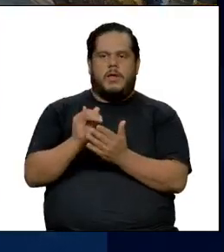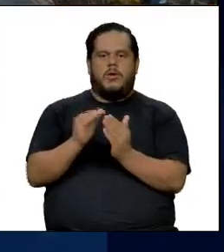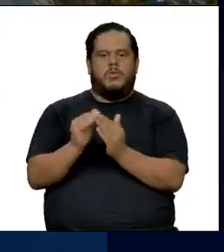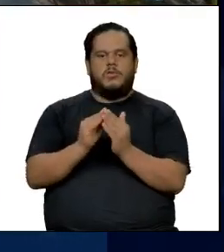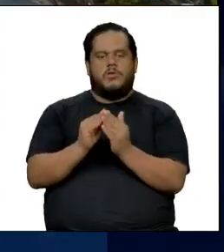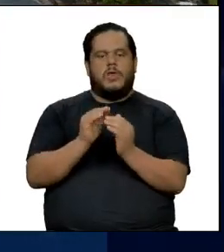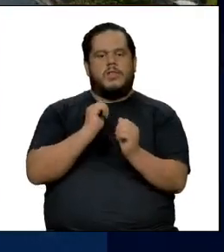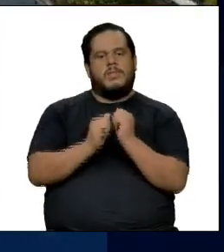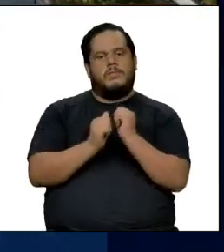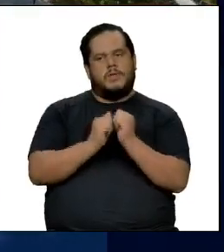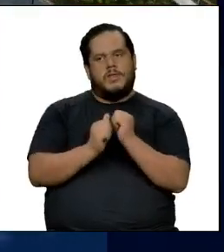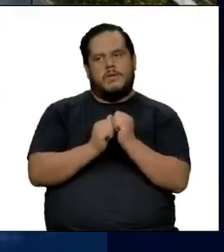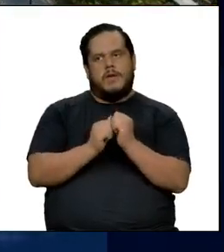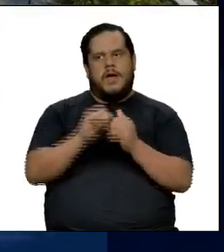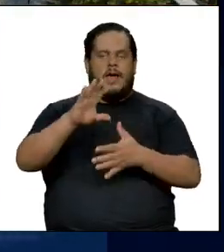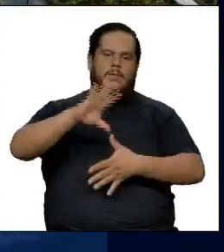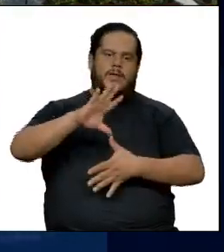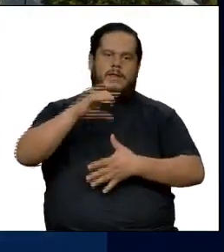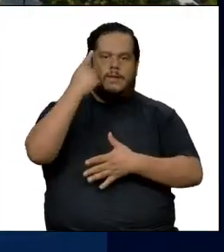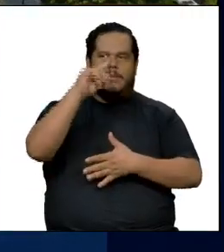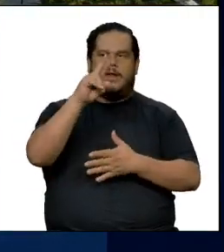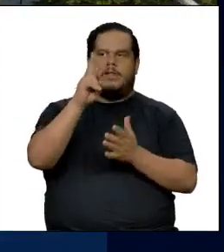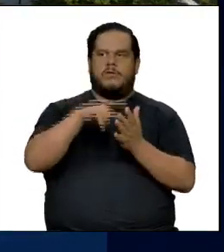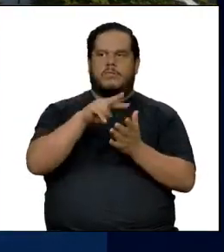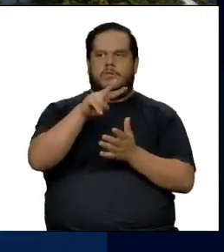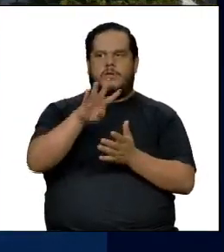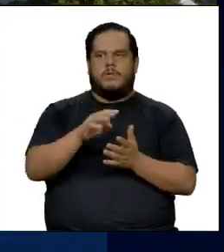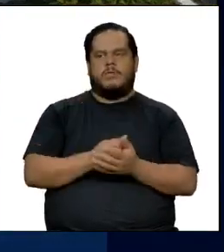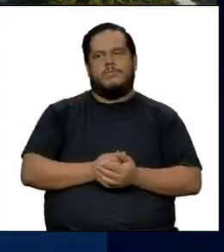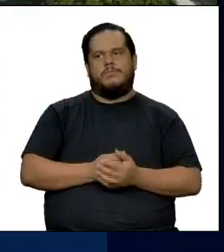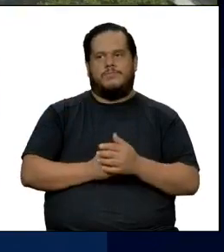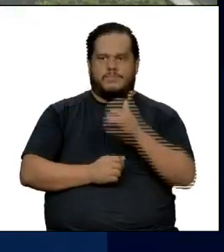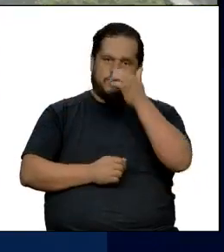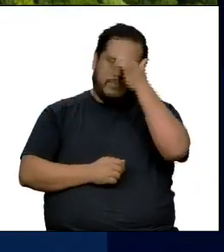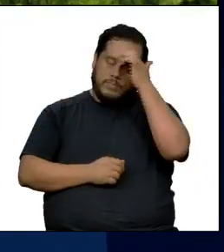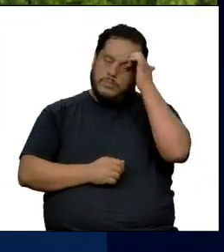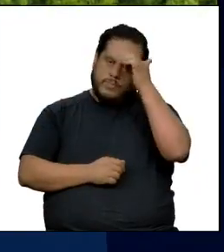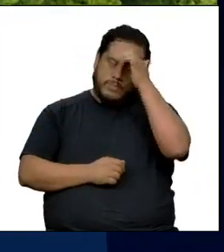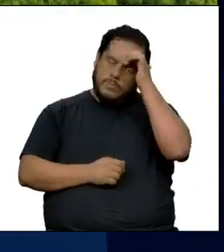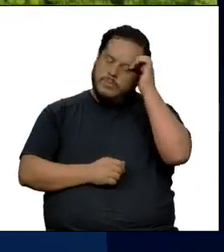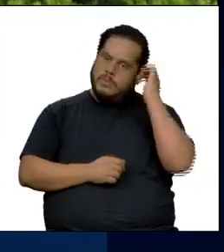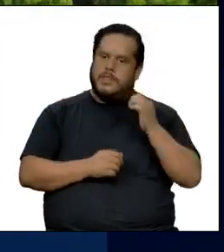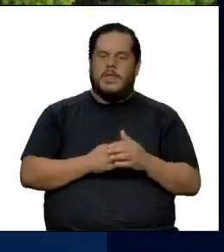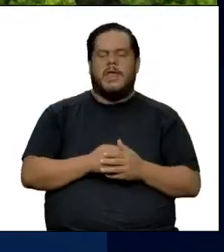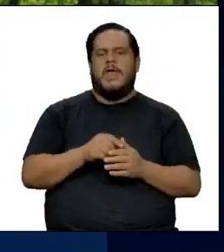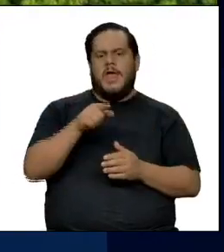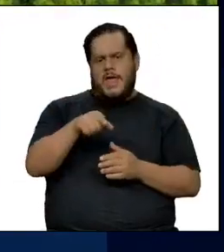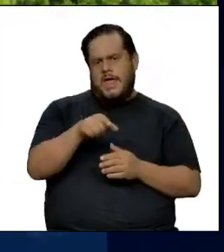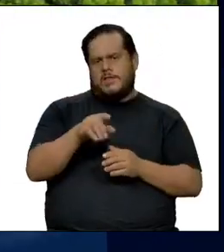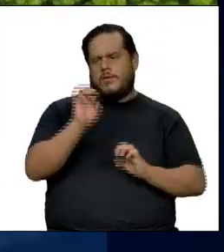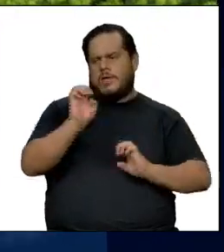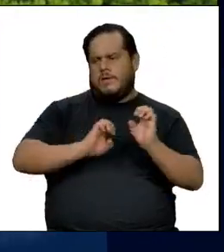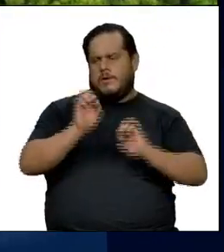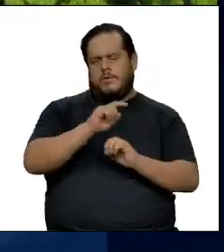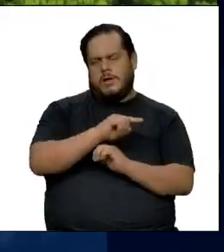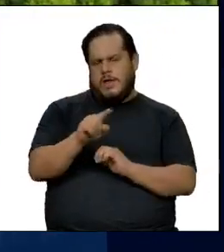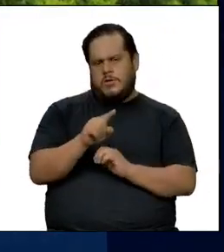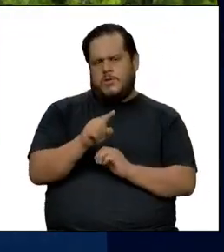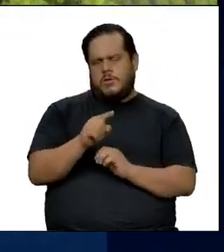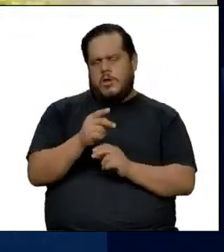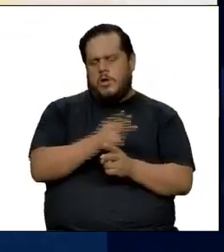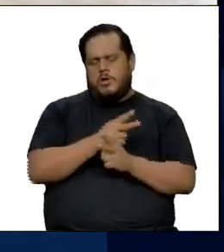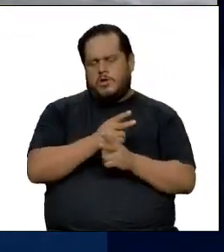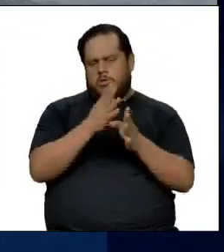Deportiva Americana para el 2024. Ahora, ¿esto qué evalúan ellos, los observadores que vienen